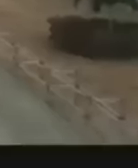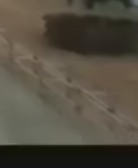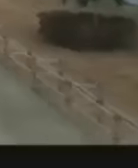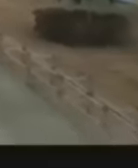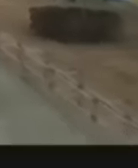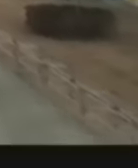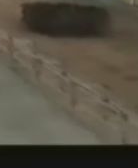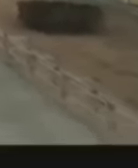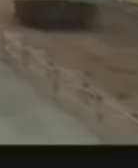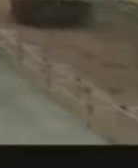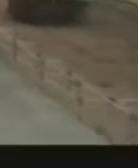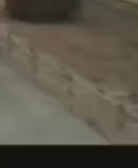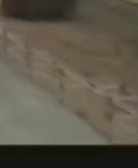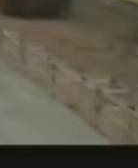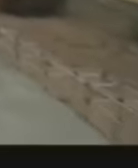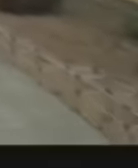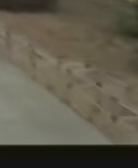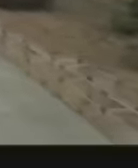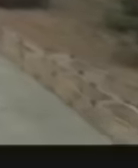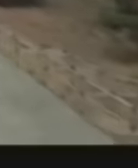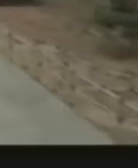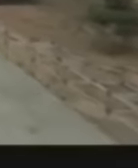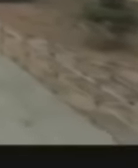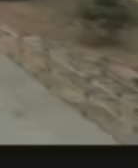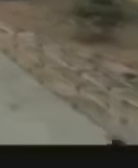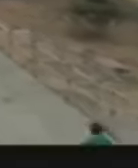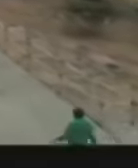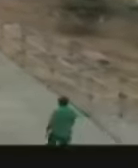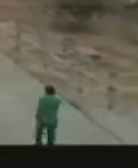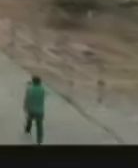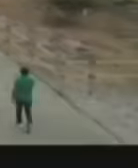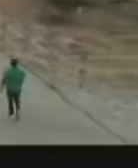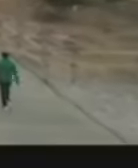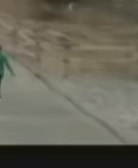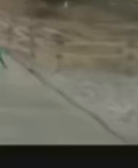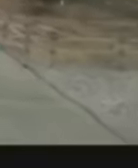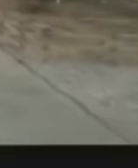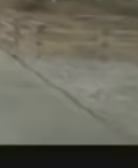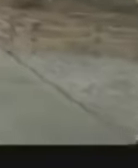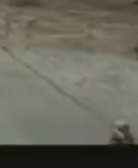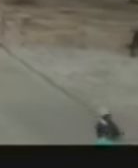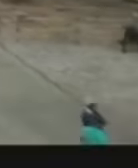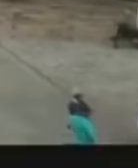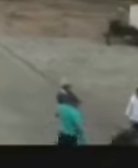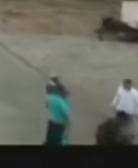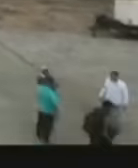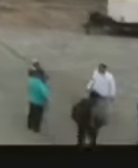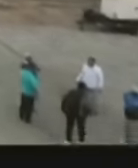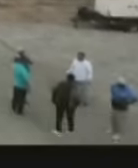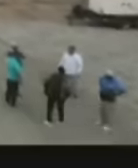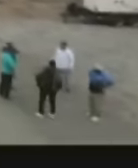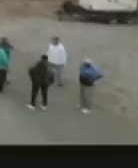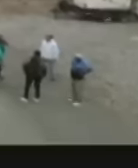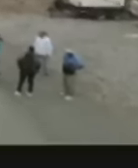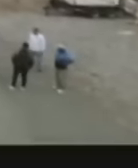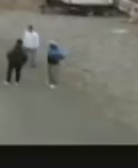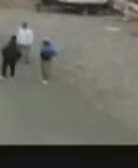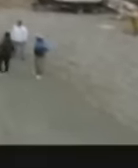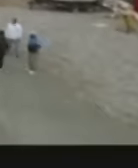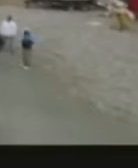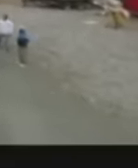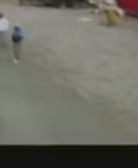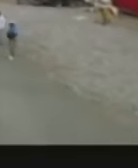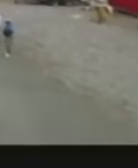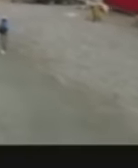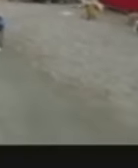crecimiento, avance agroindustrial que se logró en medio de la pandemia, en medio también de dificultades financieras y tras el mayor